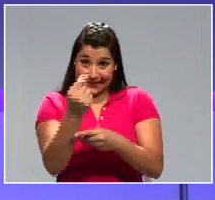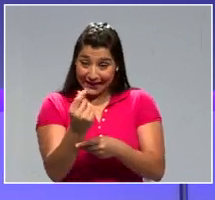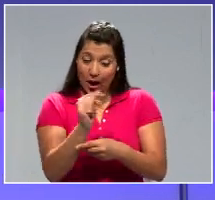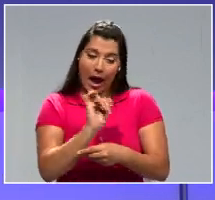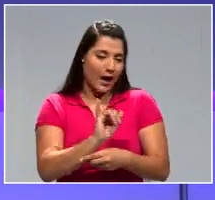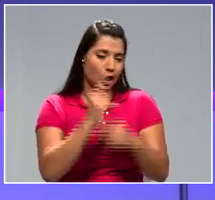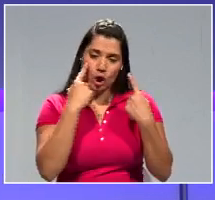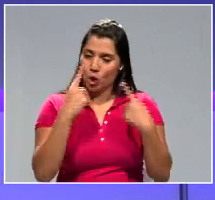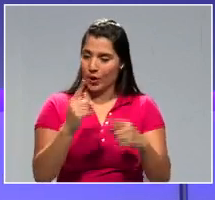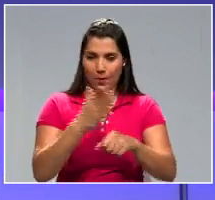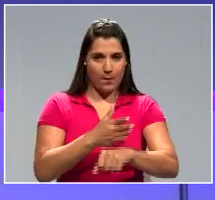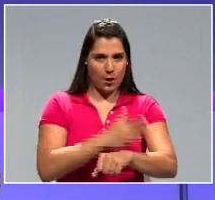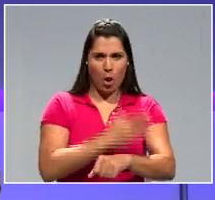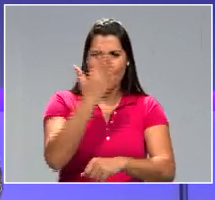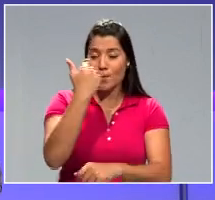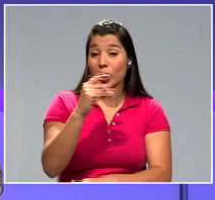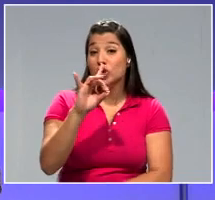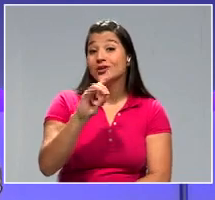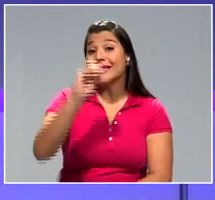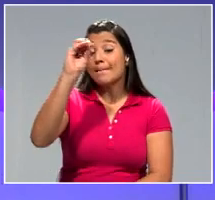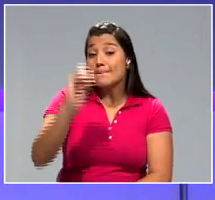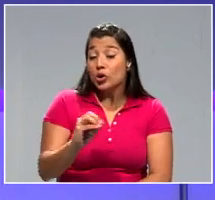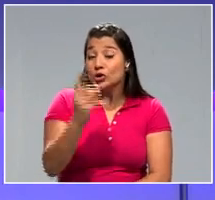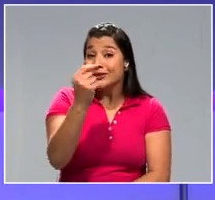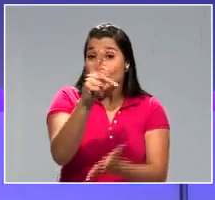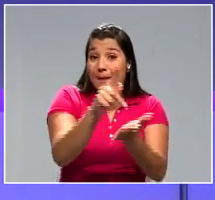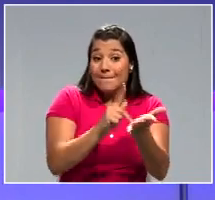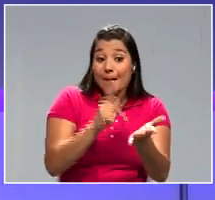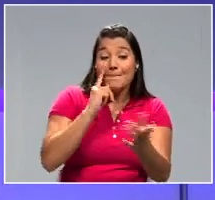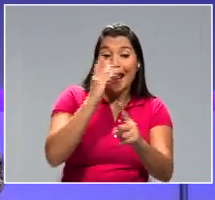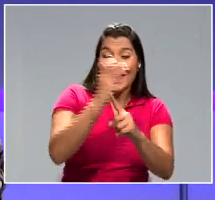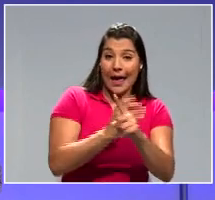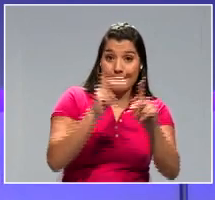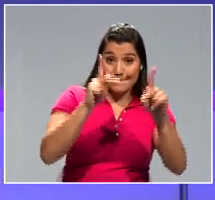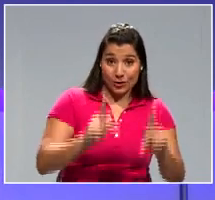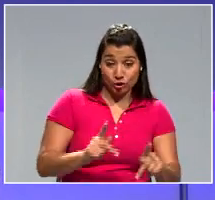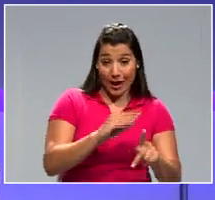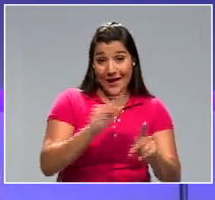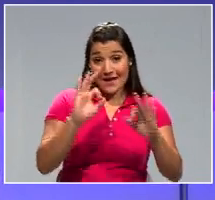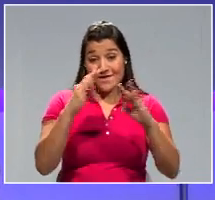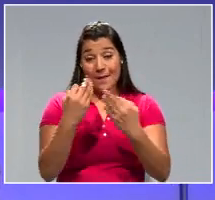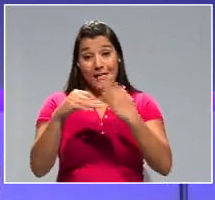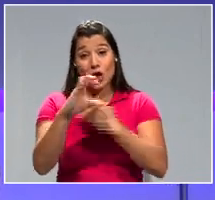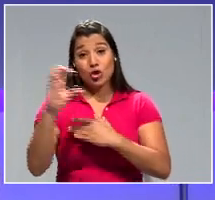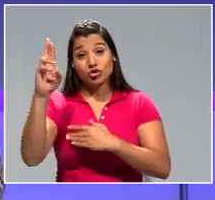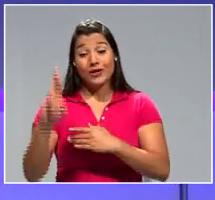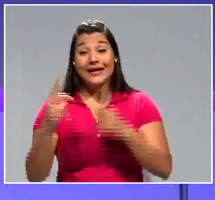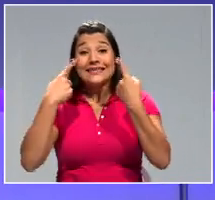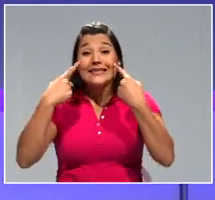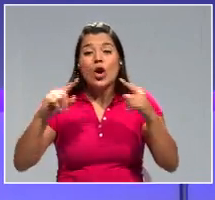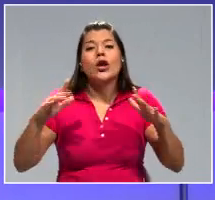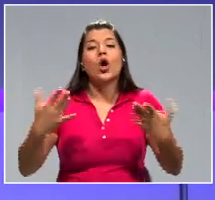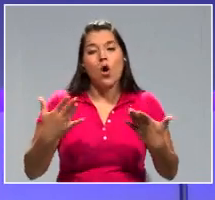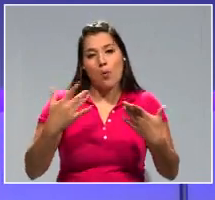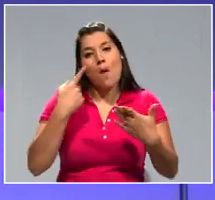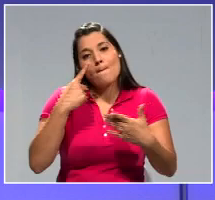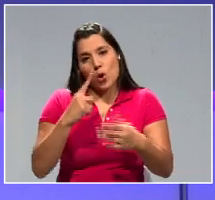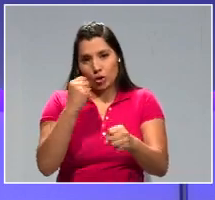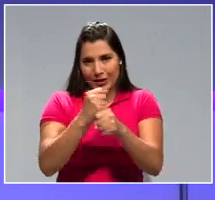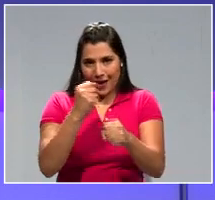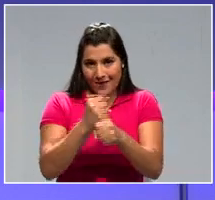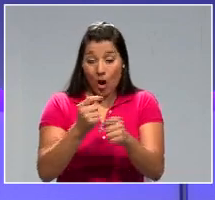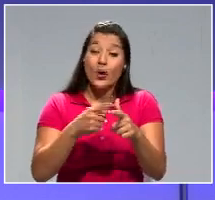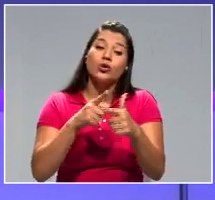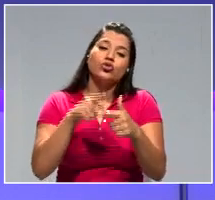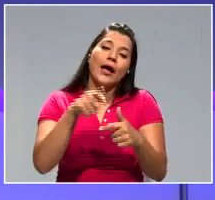los ingresos de las personas y los hogares del país se obtienen a través del mercado de trabajo. Y ahí es donde tenemos problemas.